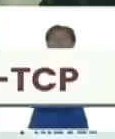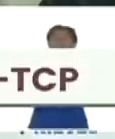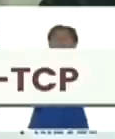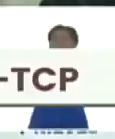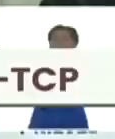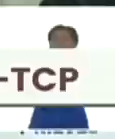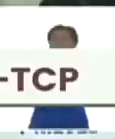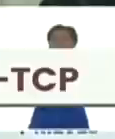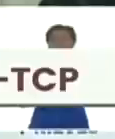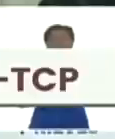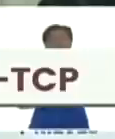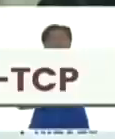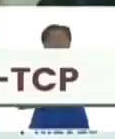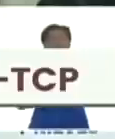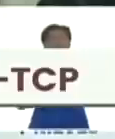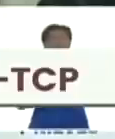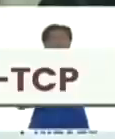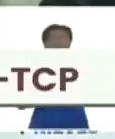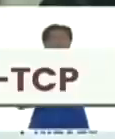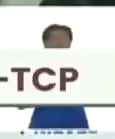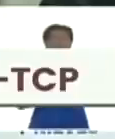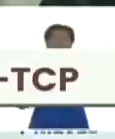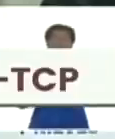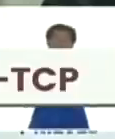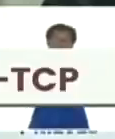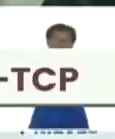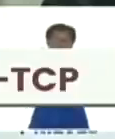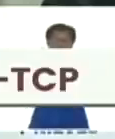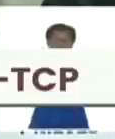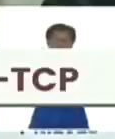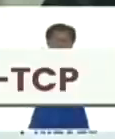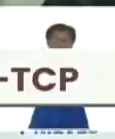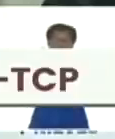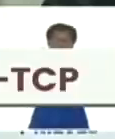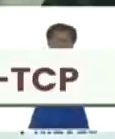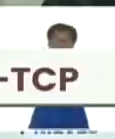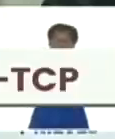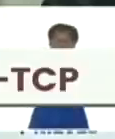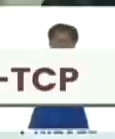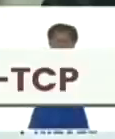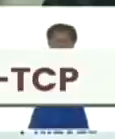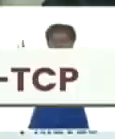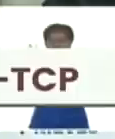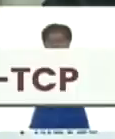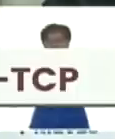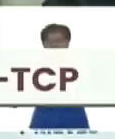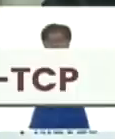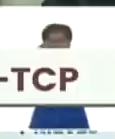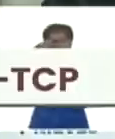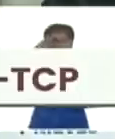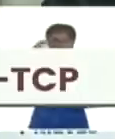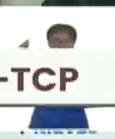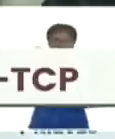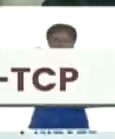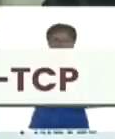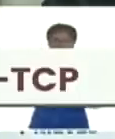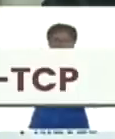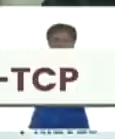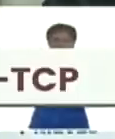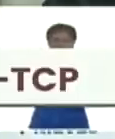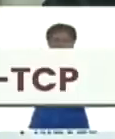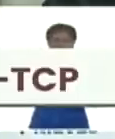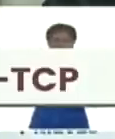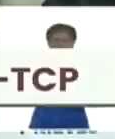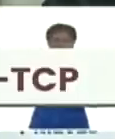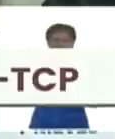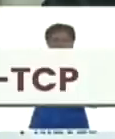a saber la República de Cuba, Nicaragua y la República Boliviana de Venezuela, no han sido